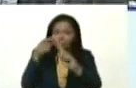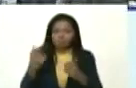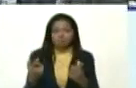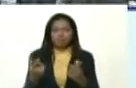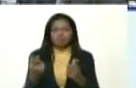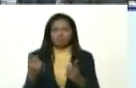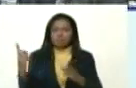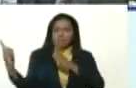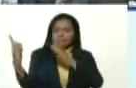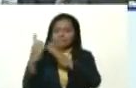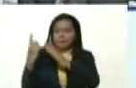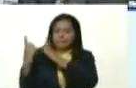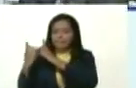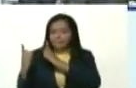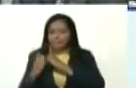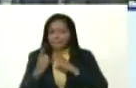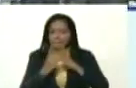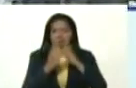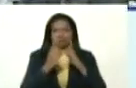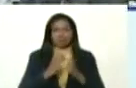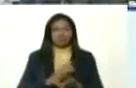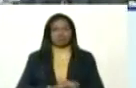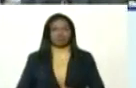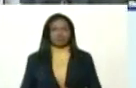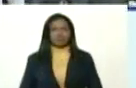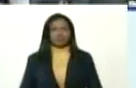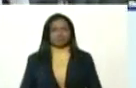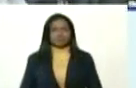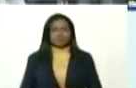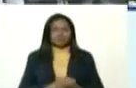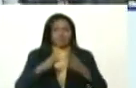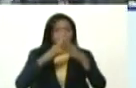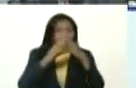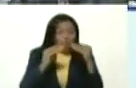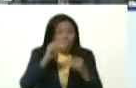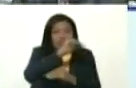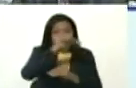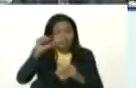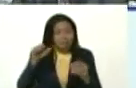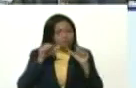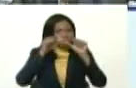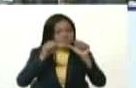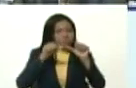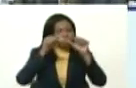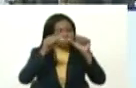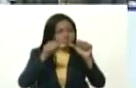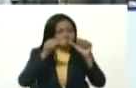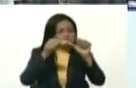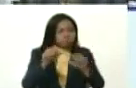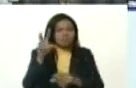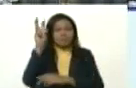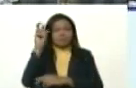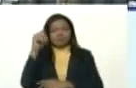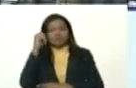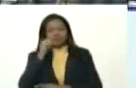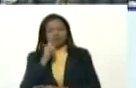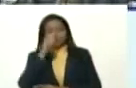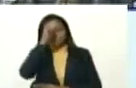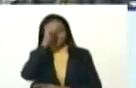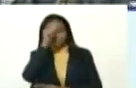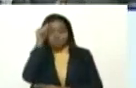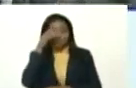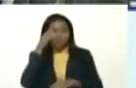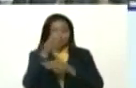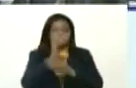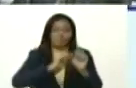cara por cara, todas las semanas. Pero sobre todo viernes, sábado y domingo se va